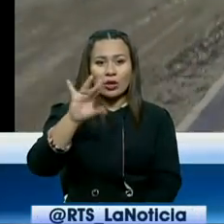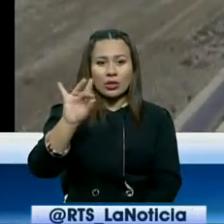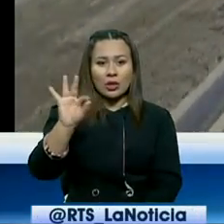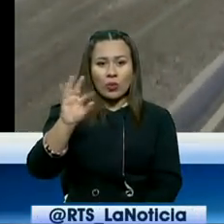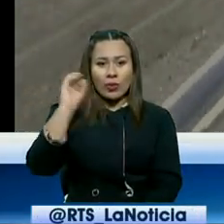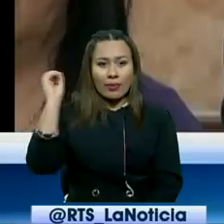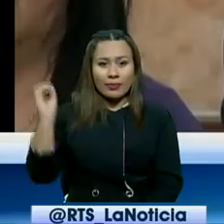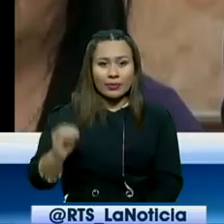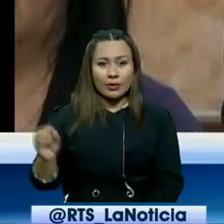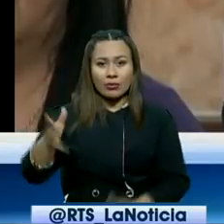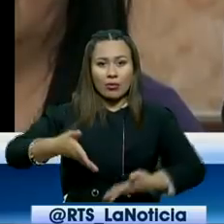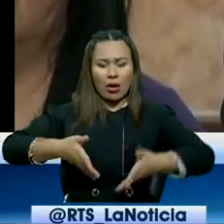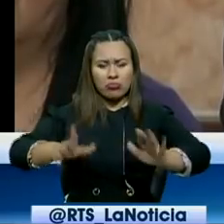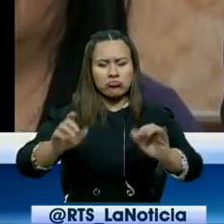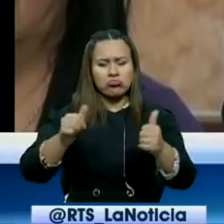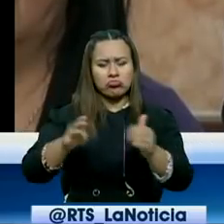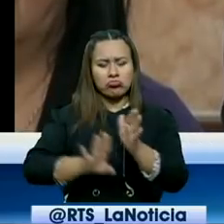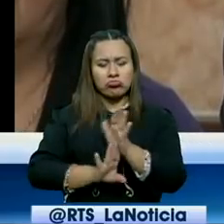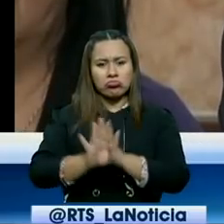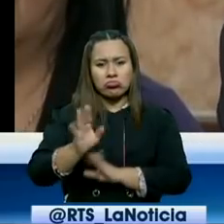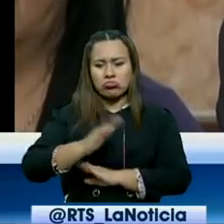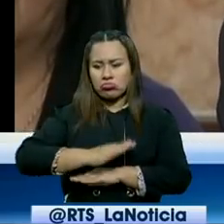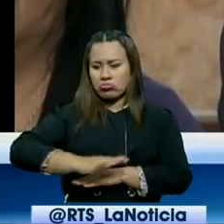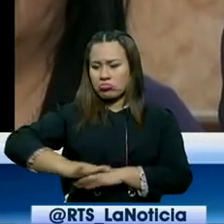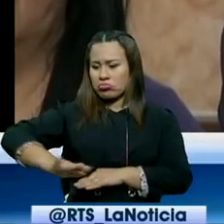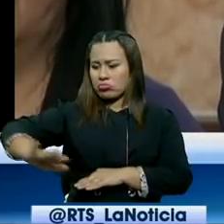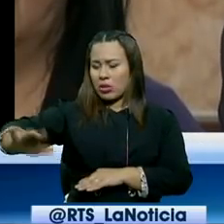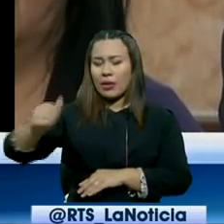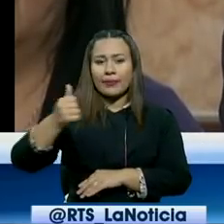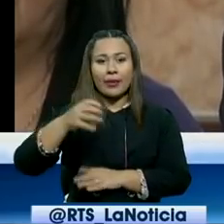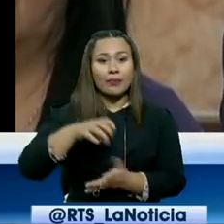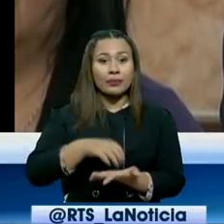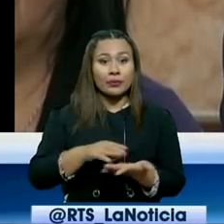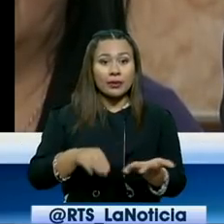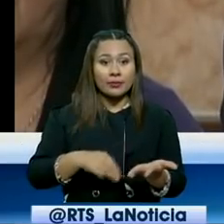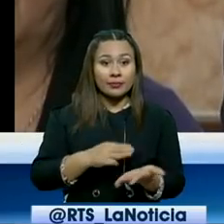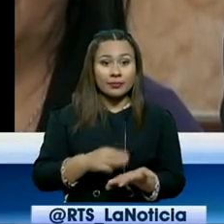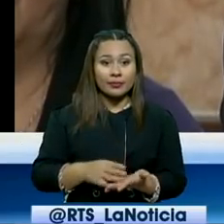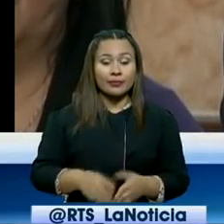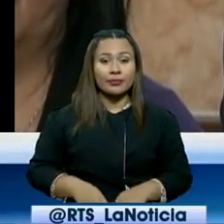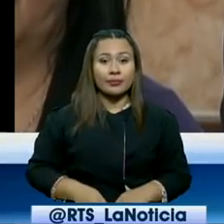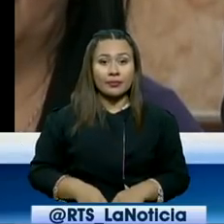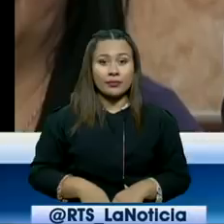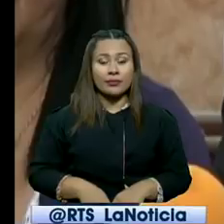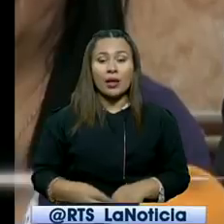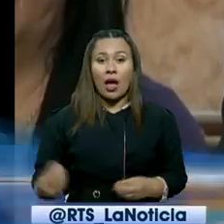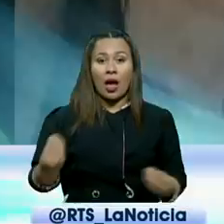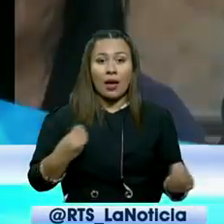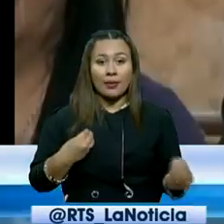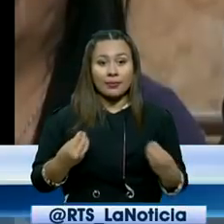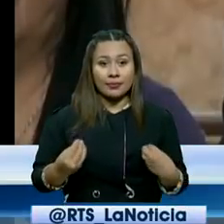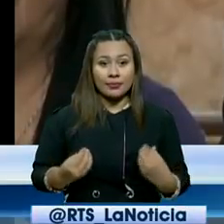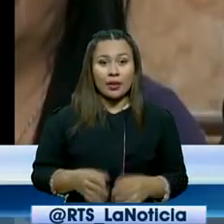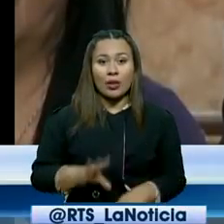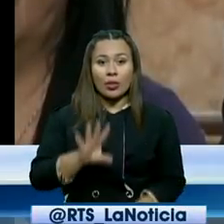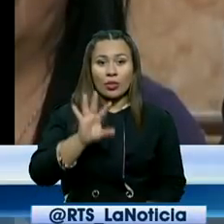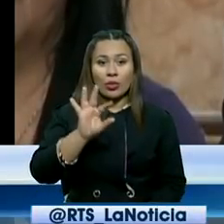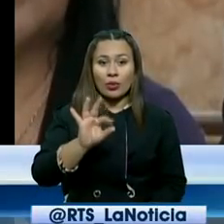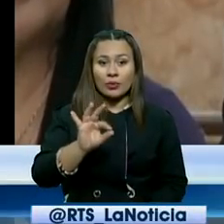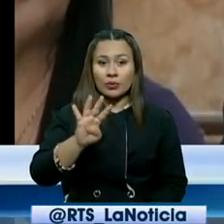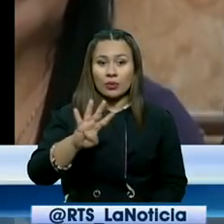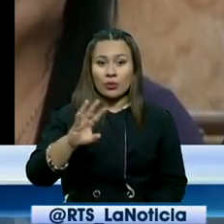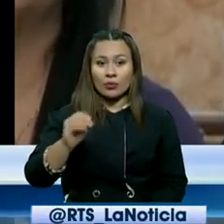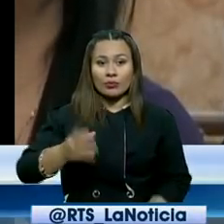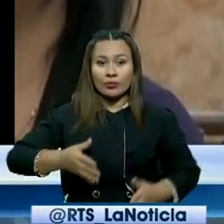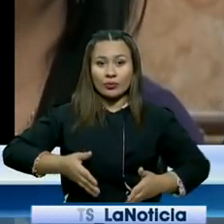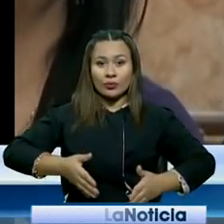en buen estado. Tenemos acá 1.140 kilómetros en la provincia de Manabí de red vial estatal. de los cuales 940 kilómetros